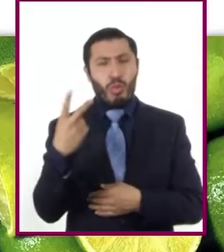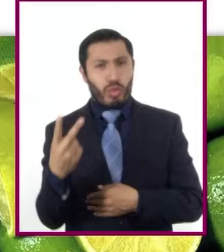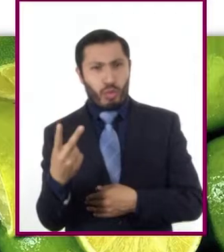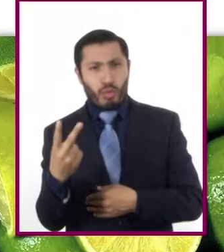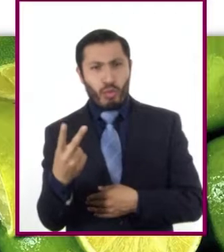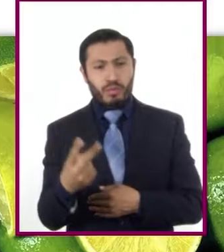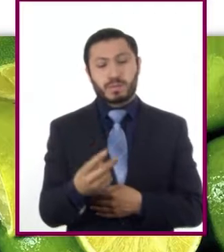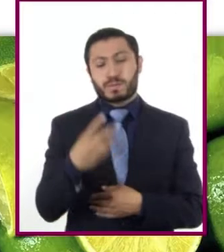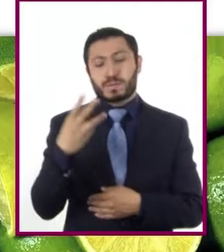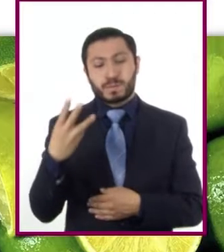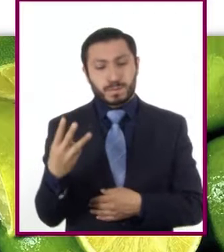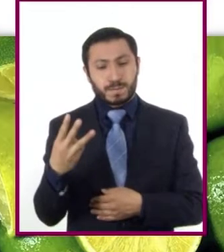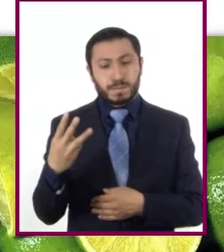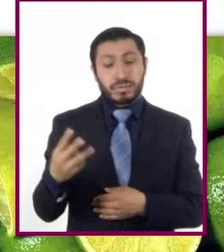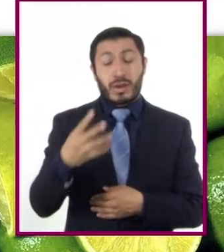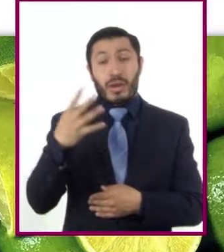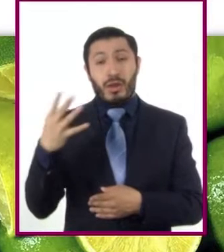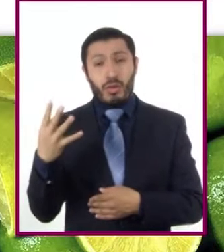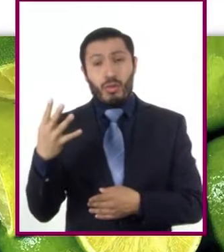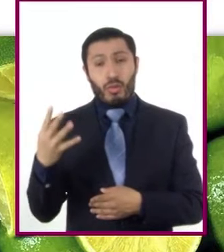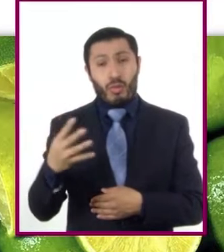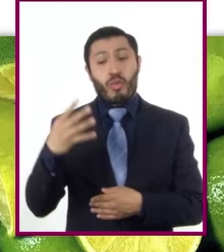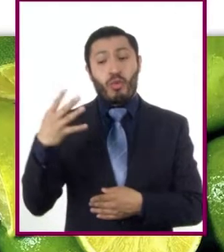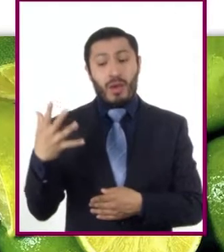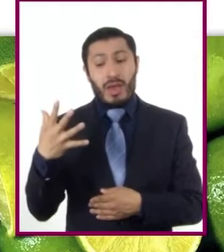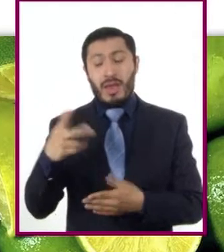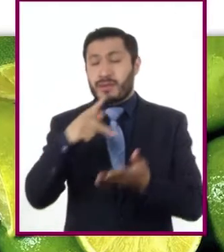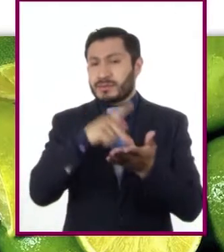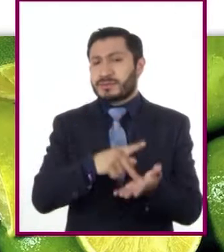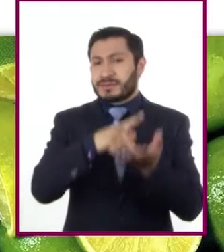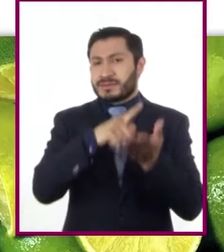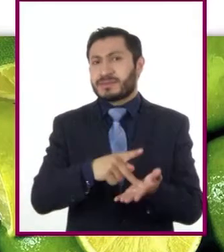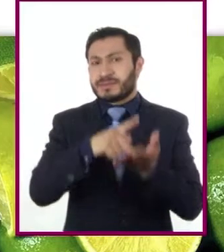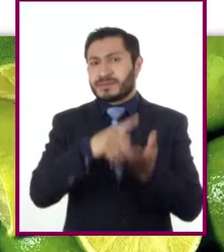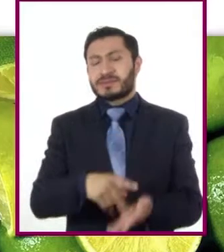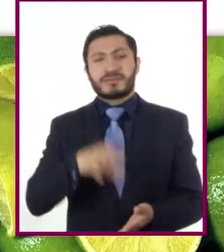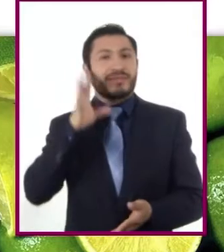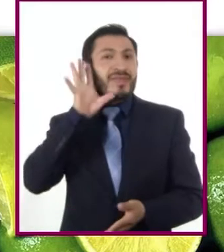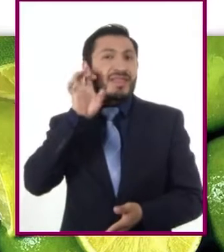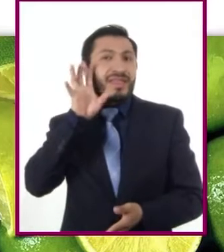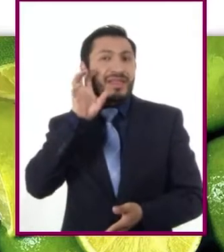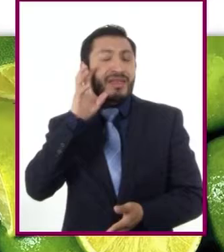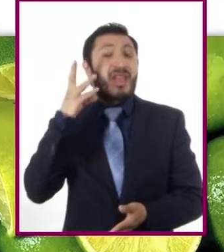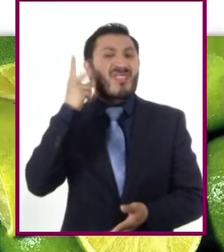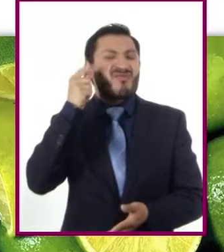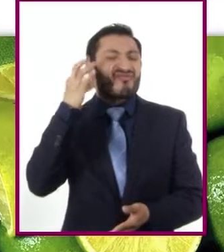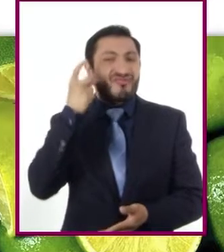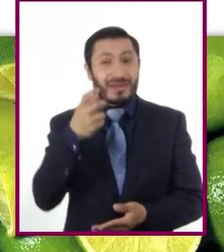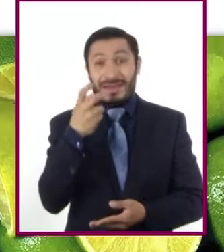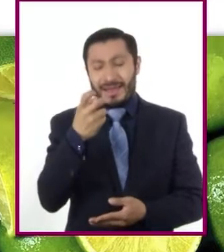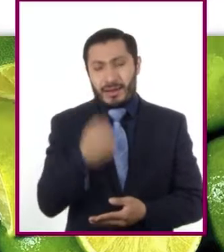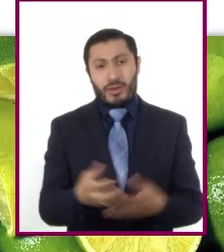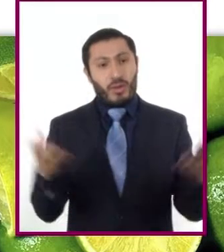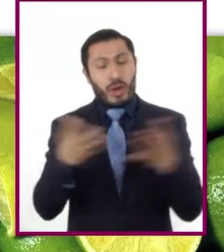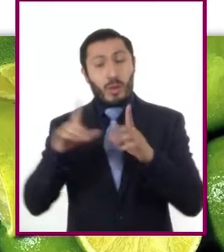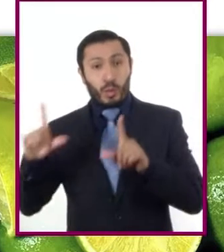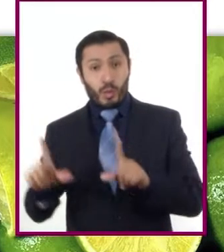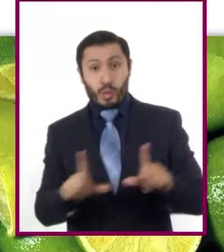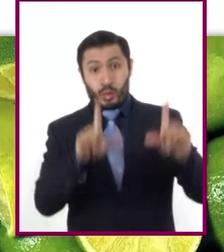2, 3, 4 y 5 kilogramos de limones. Para ello, hicieron la siguiente